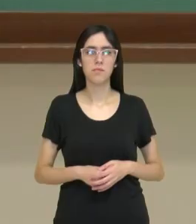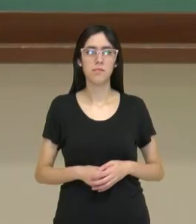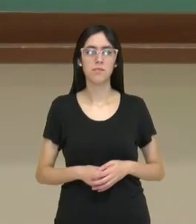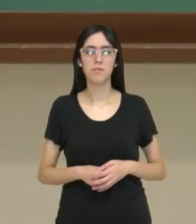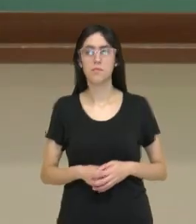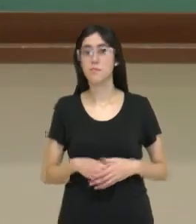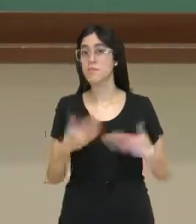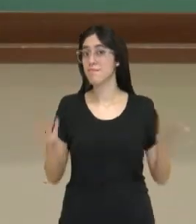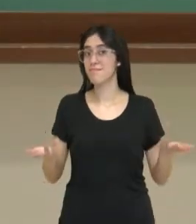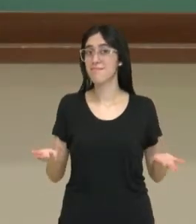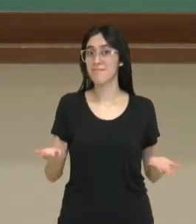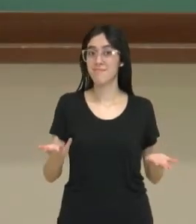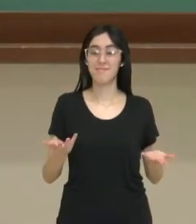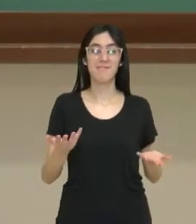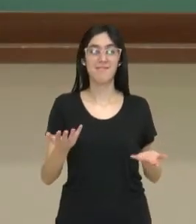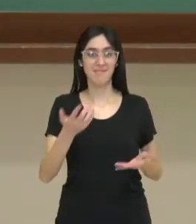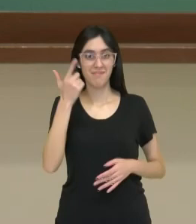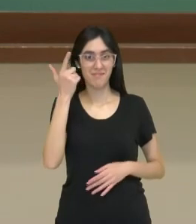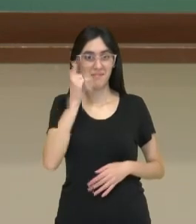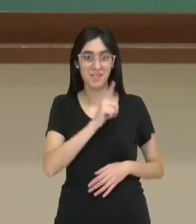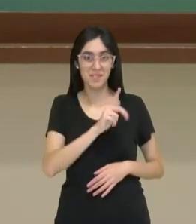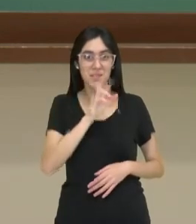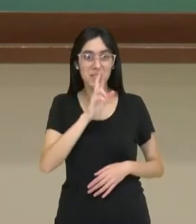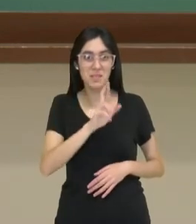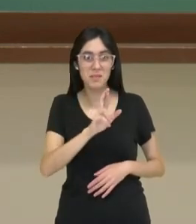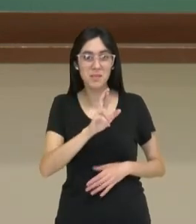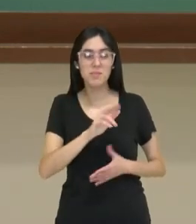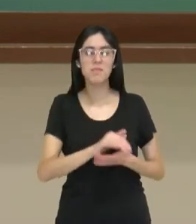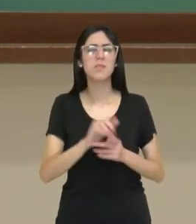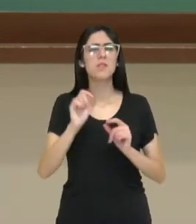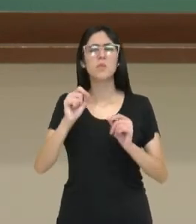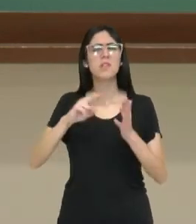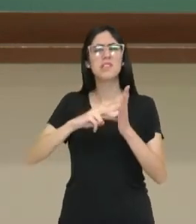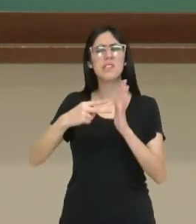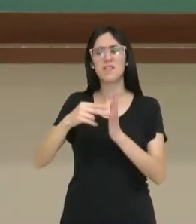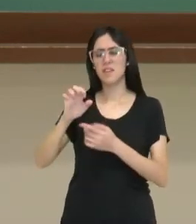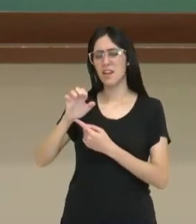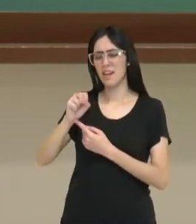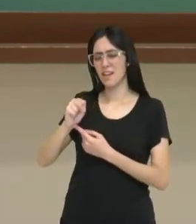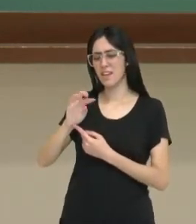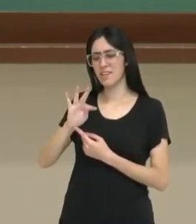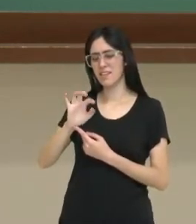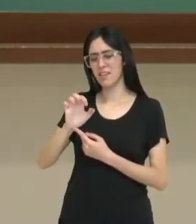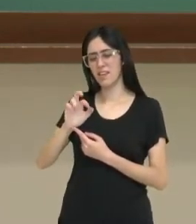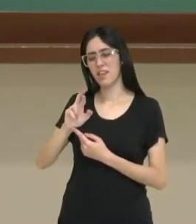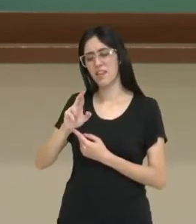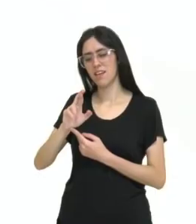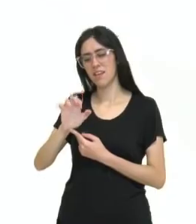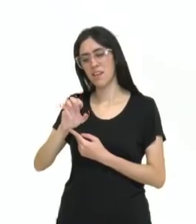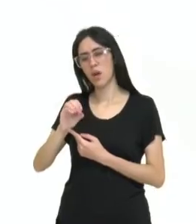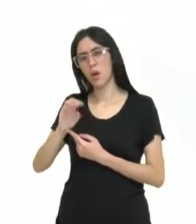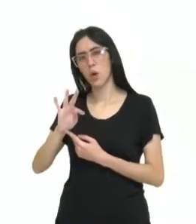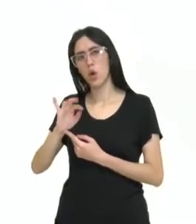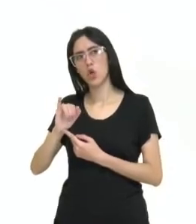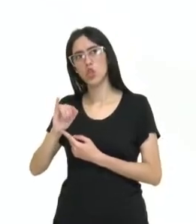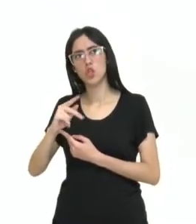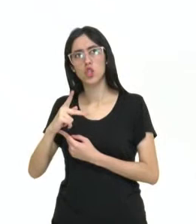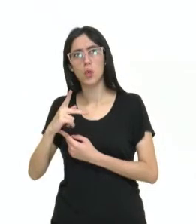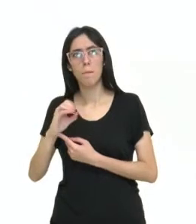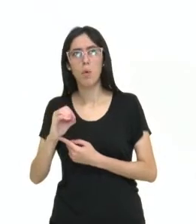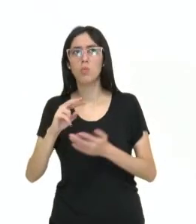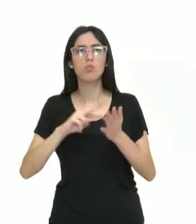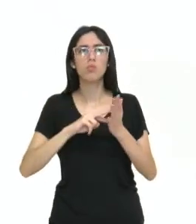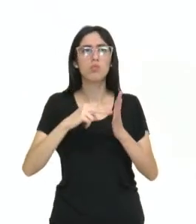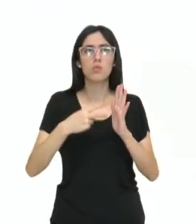E aí, chicos e chicas, o que seria estereótipo? Vamos a ver. Aquí es que